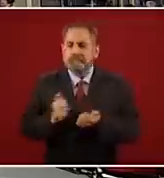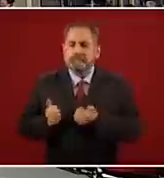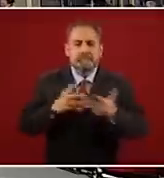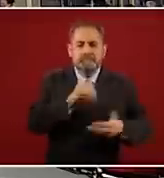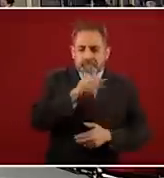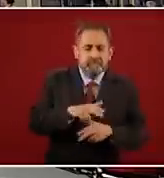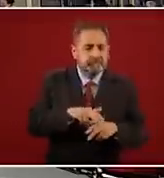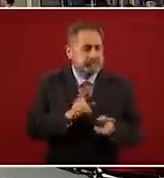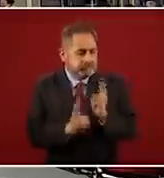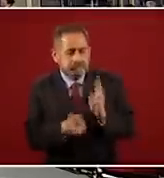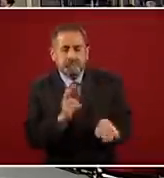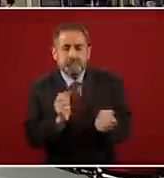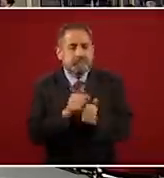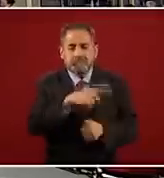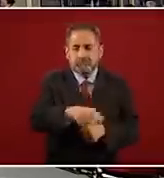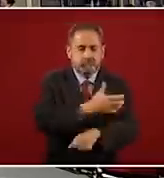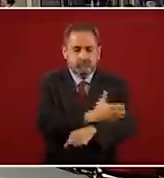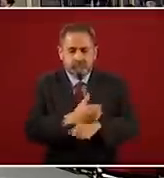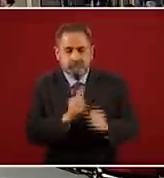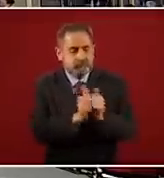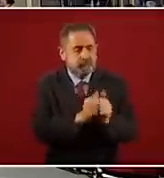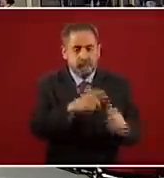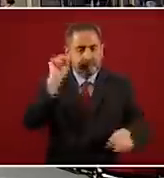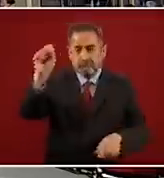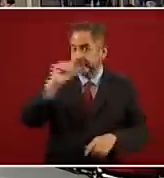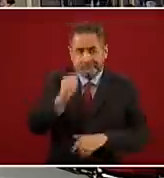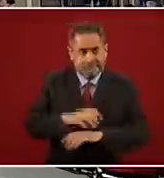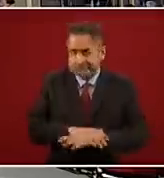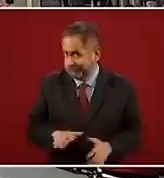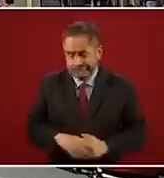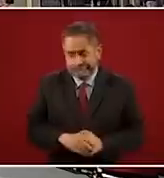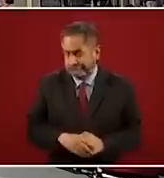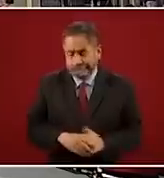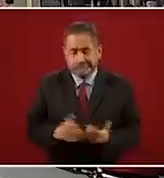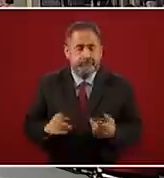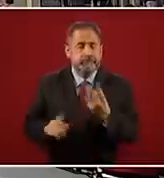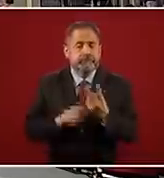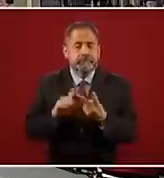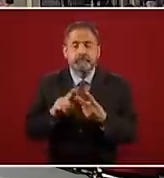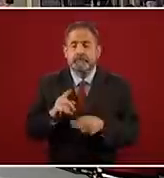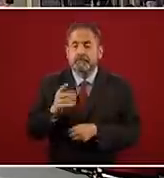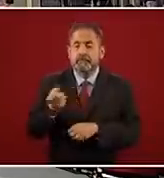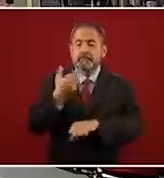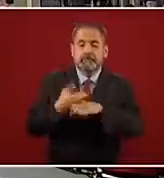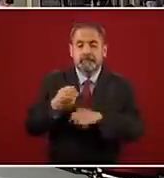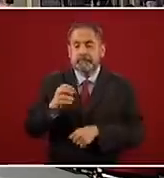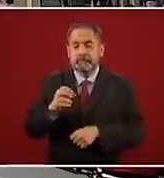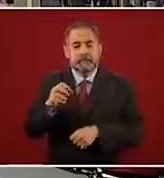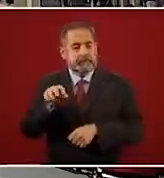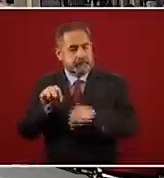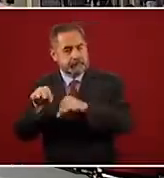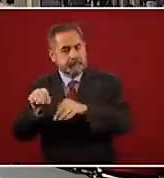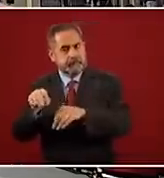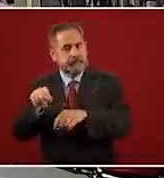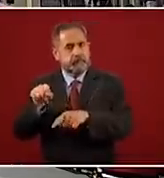a dialogar con los colegas del sindicato. Y la Secretaría del Trabajo debe estar al tanto